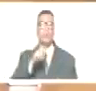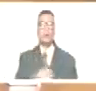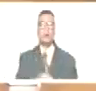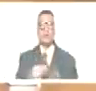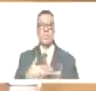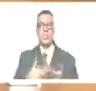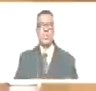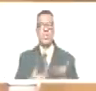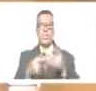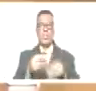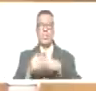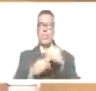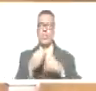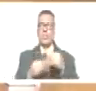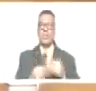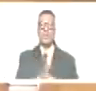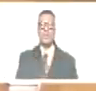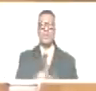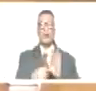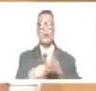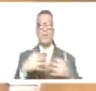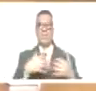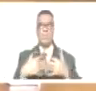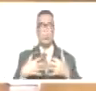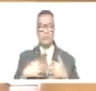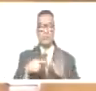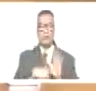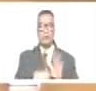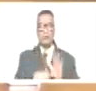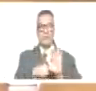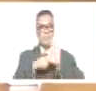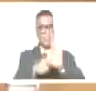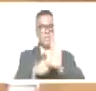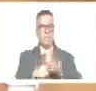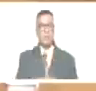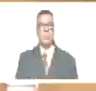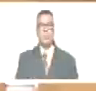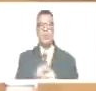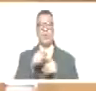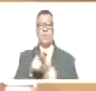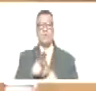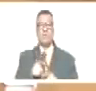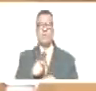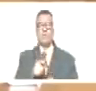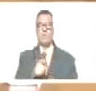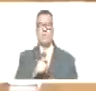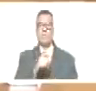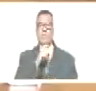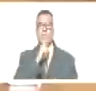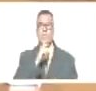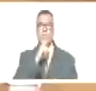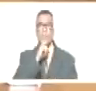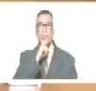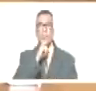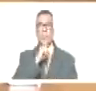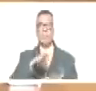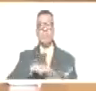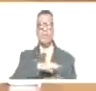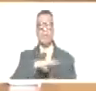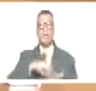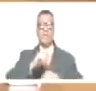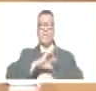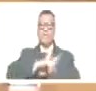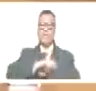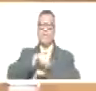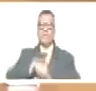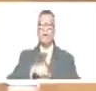exponiendo su lucha frontal contra un terrible flagelo, el flagelo de la corrupción y otros